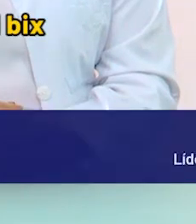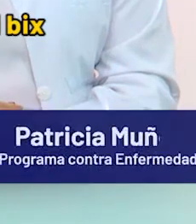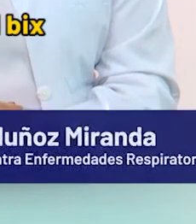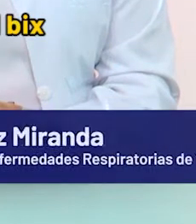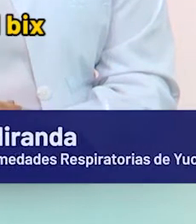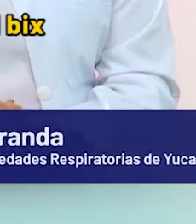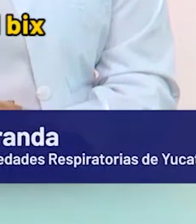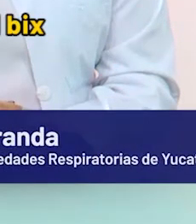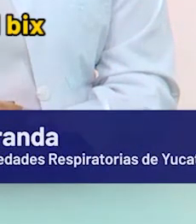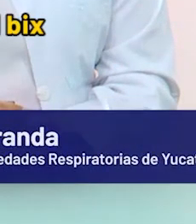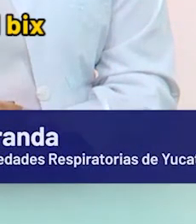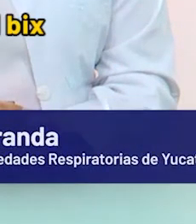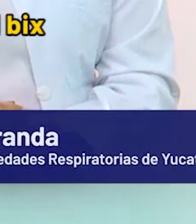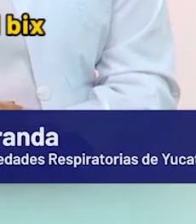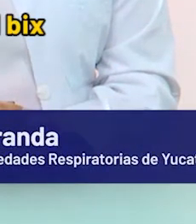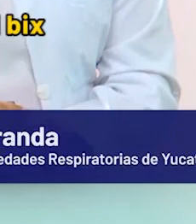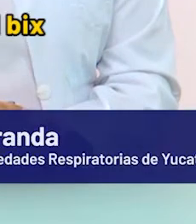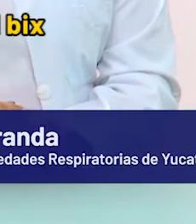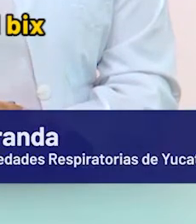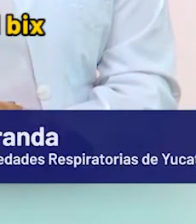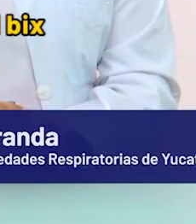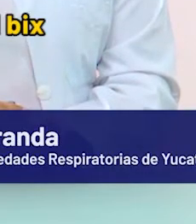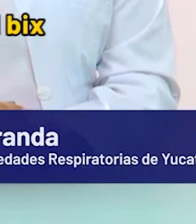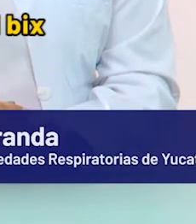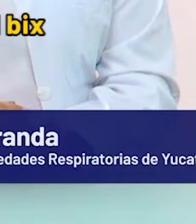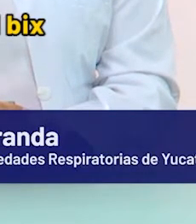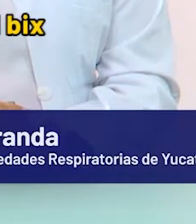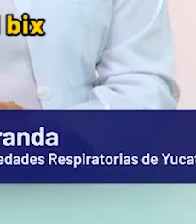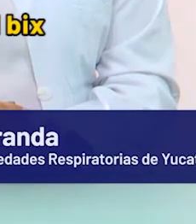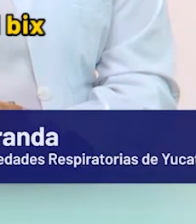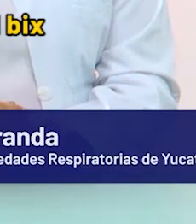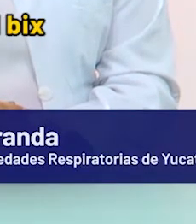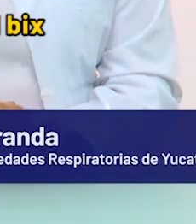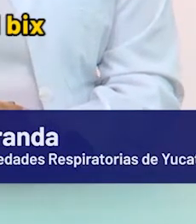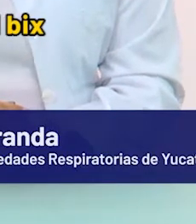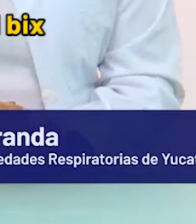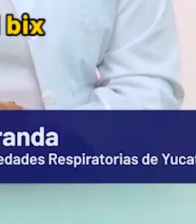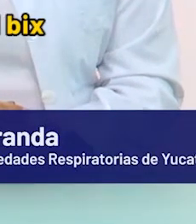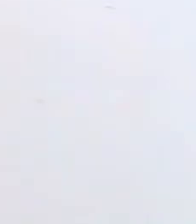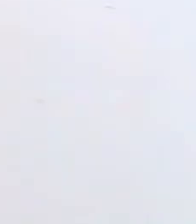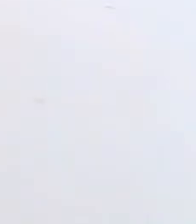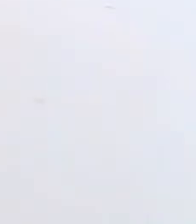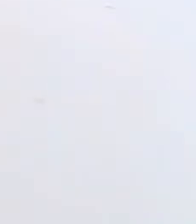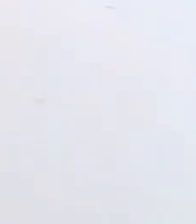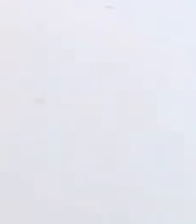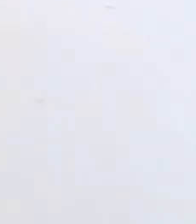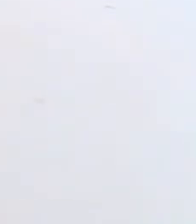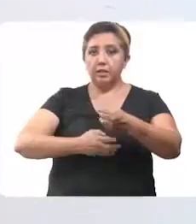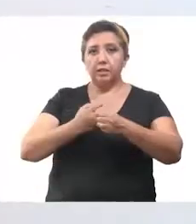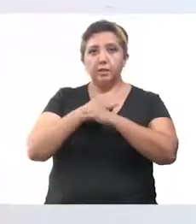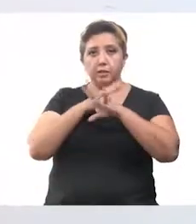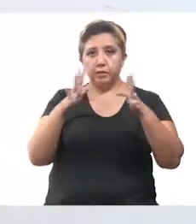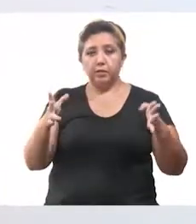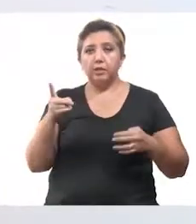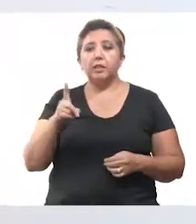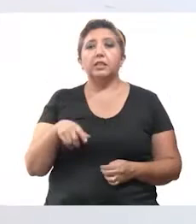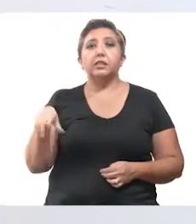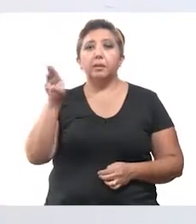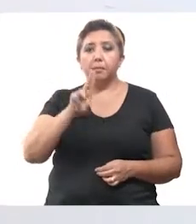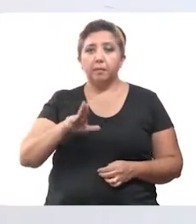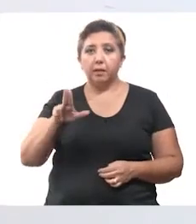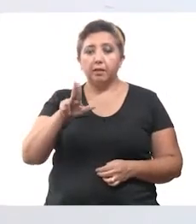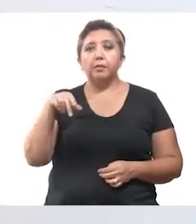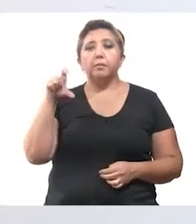Buenas tardes. Nos permitimos dar el informe diario relacionado con el COVID-19. Adelante, doctora. Gracias, doctora. Buenas tardes. Este es el parte médico de este